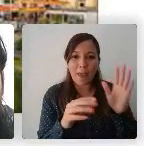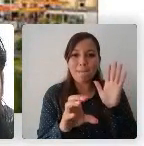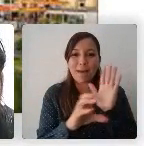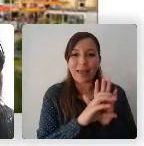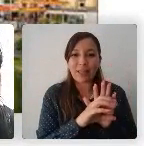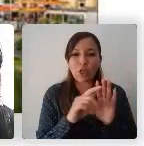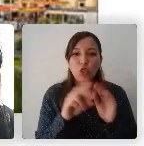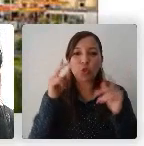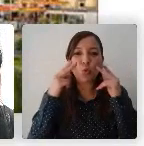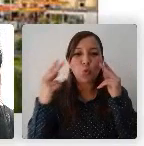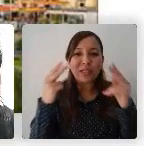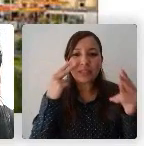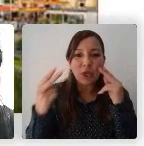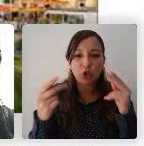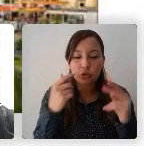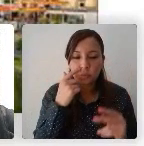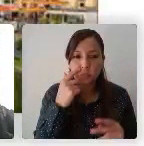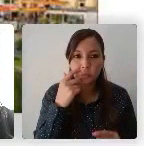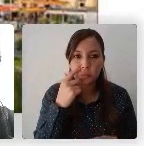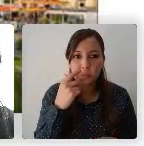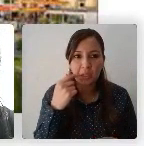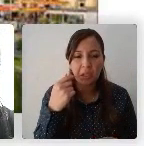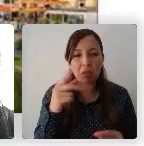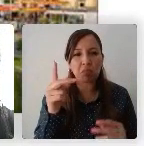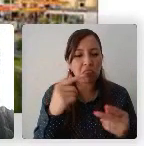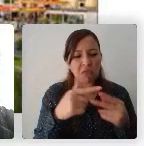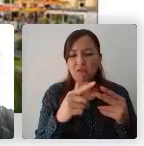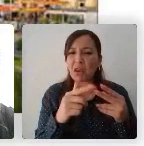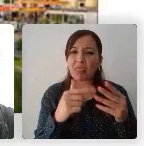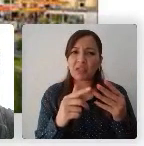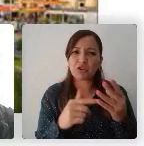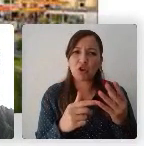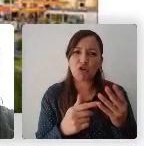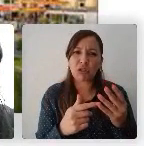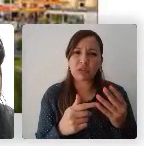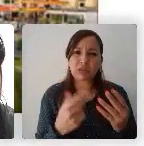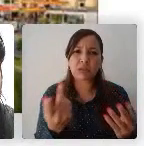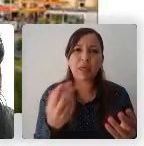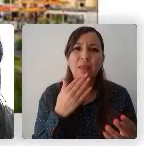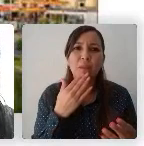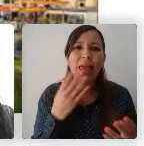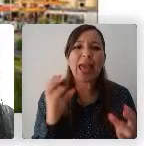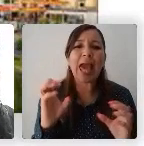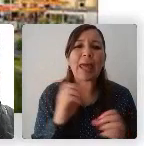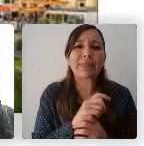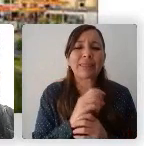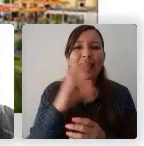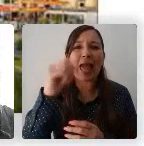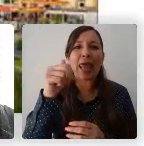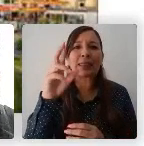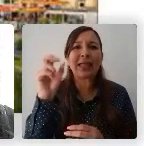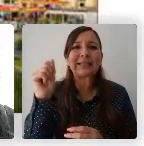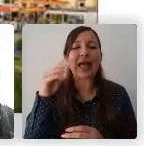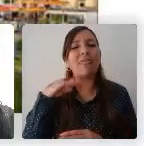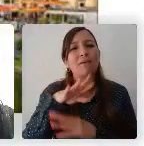¿no? Y una serie de atributos y de características propias del viaje, ¿no?